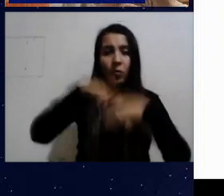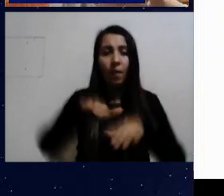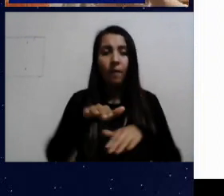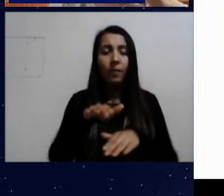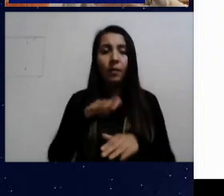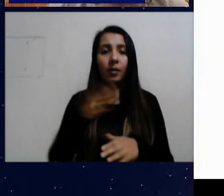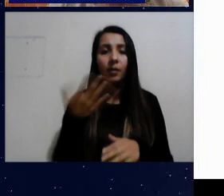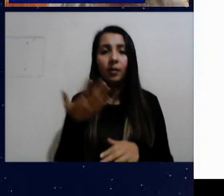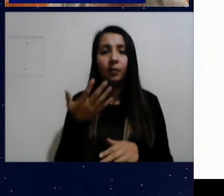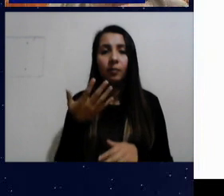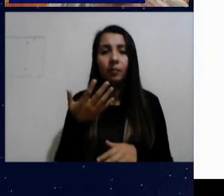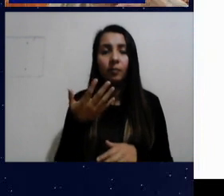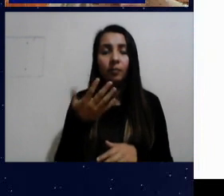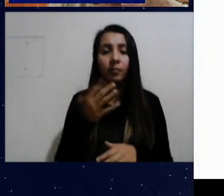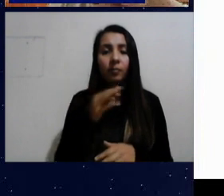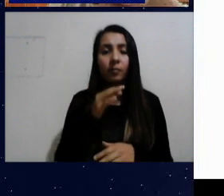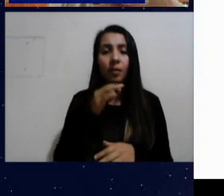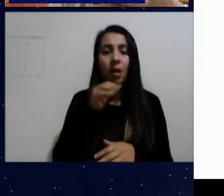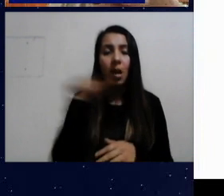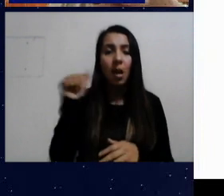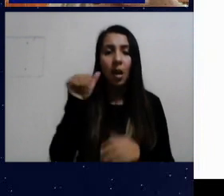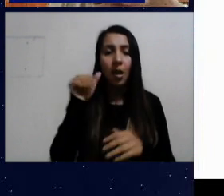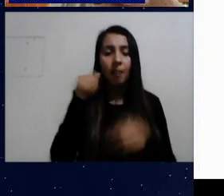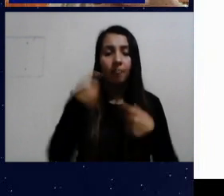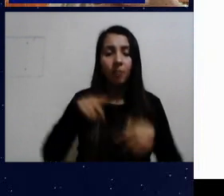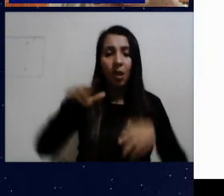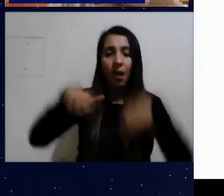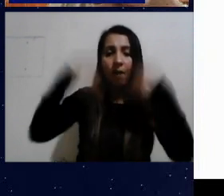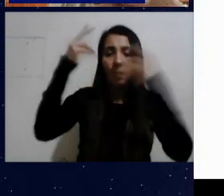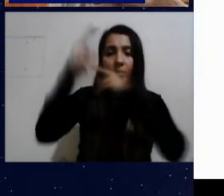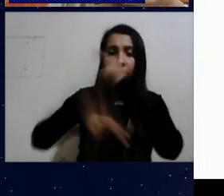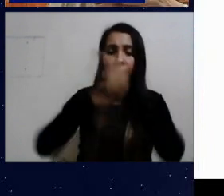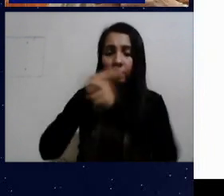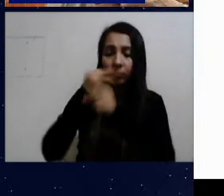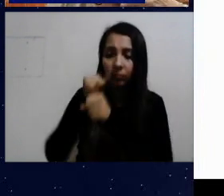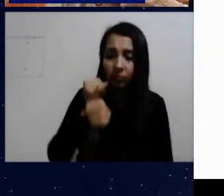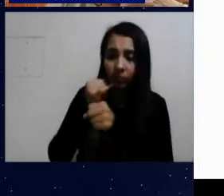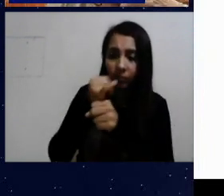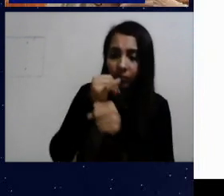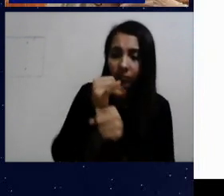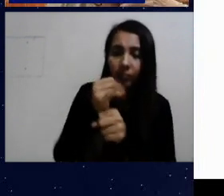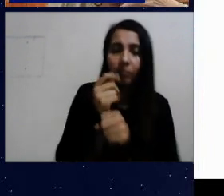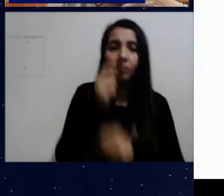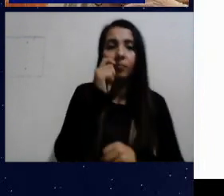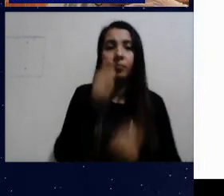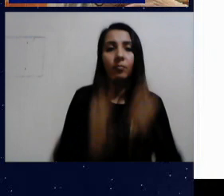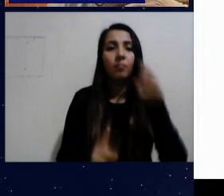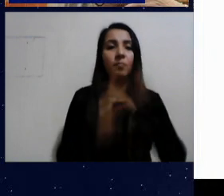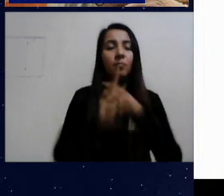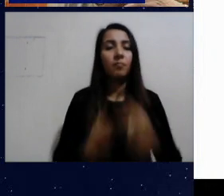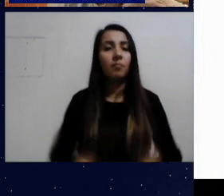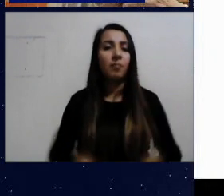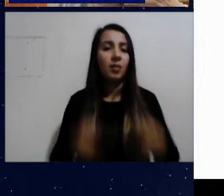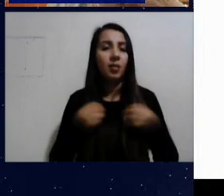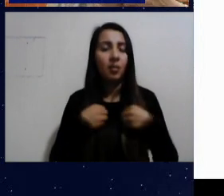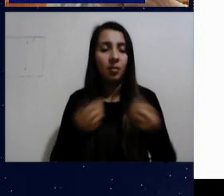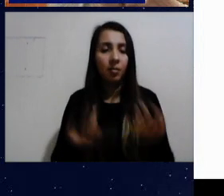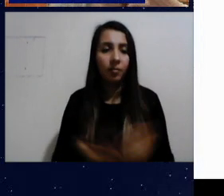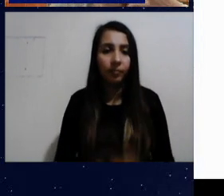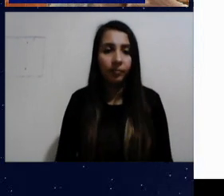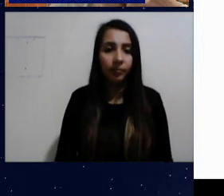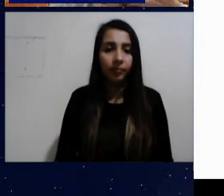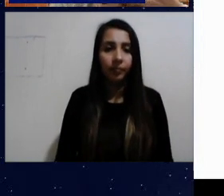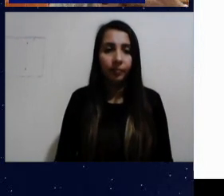en sí mismo el origen de la vida en el universo. Entonces, ya para concluir,